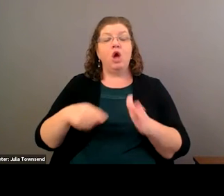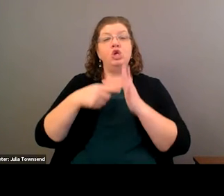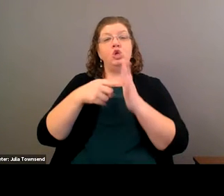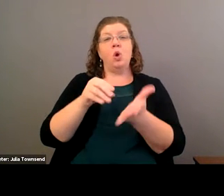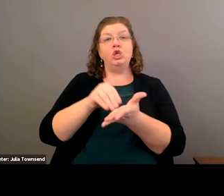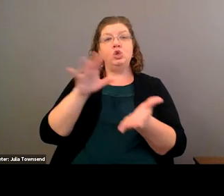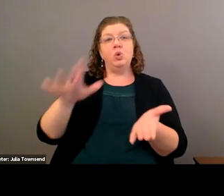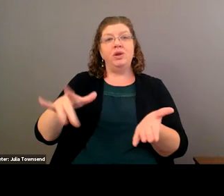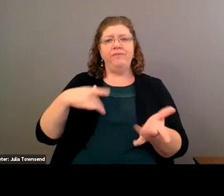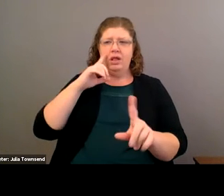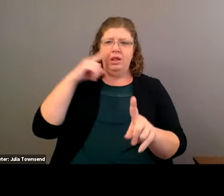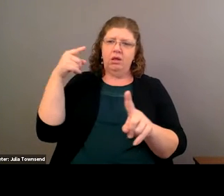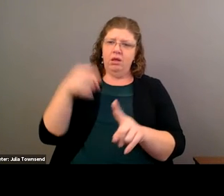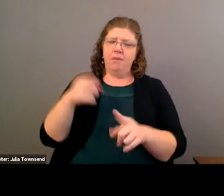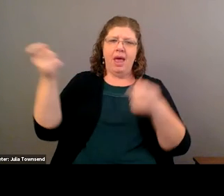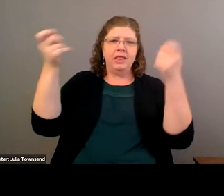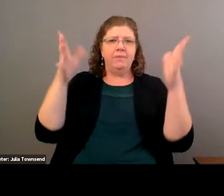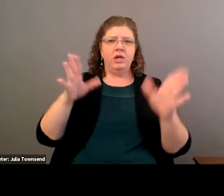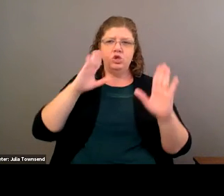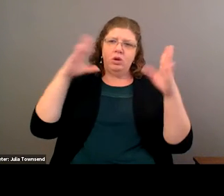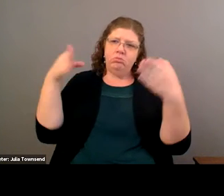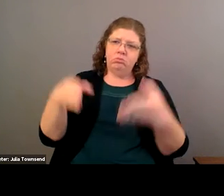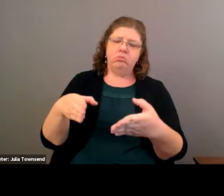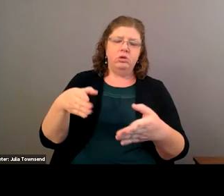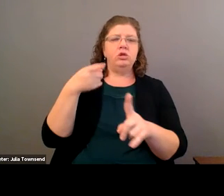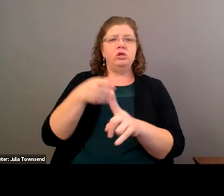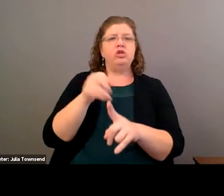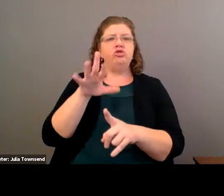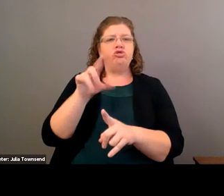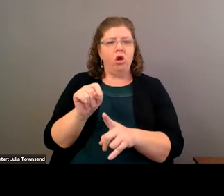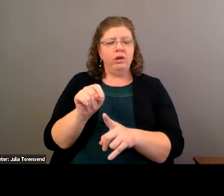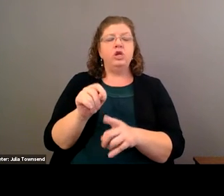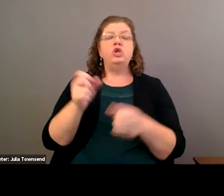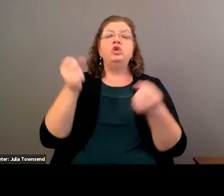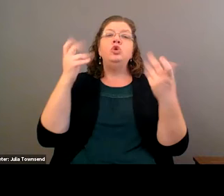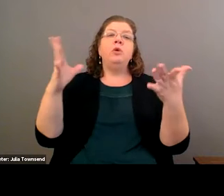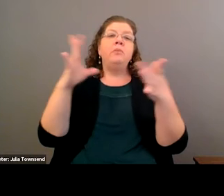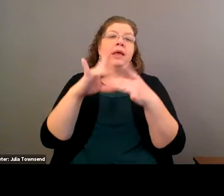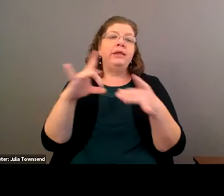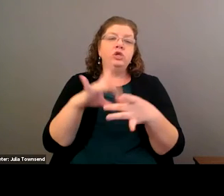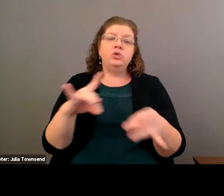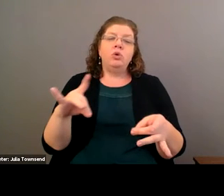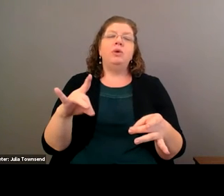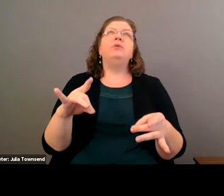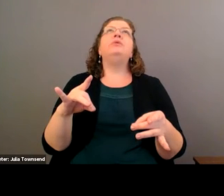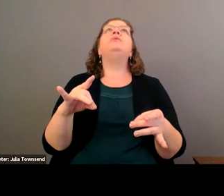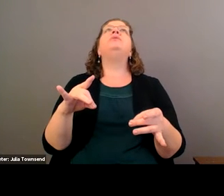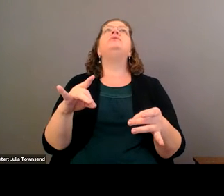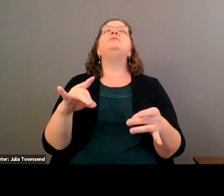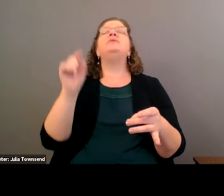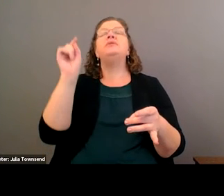150 respuestas. Y hay muchos estudiantes que se sienten atacados por esto.